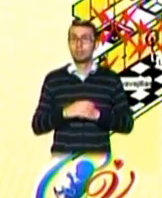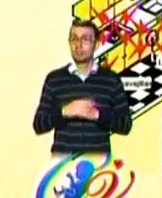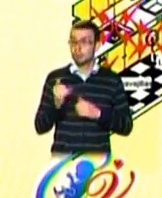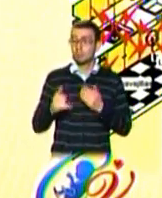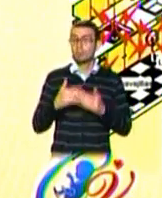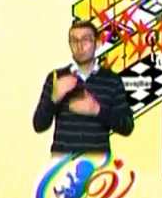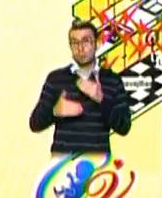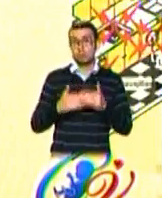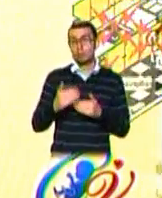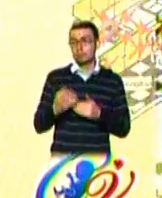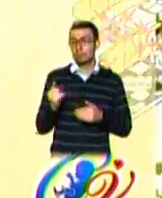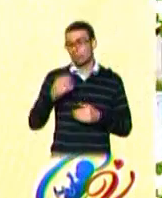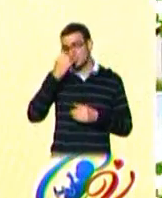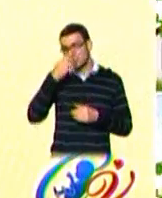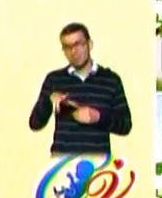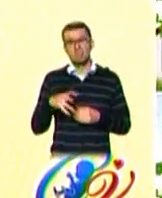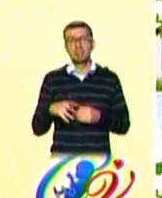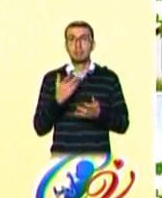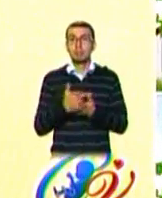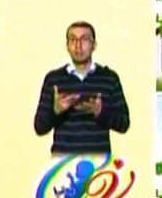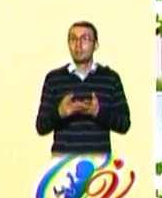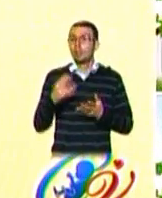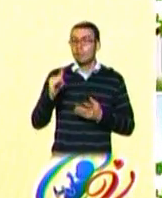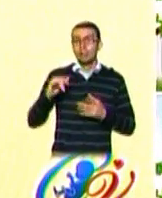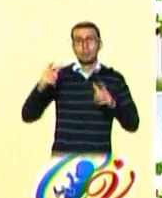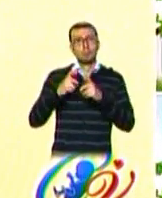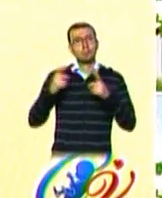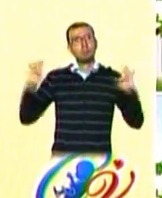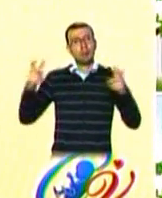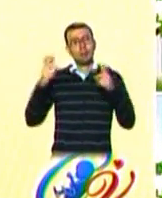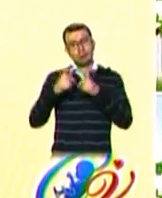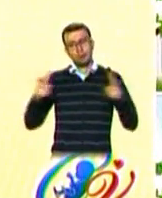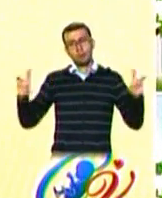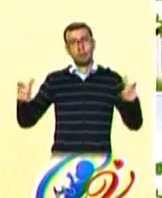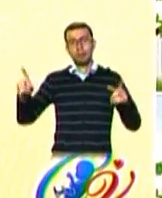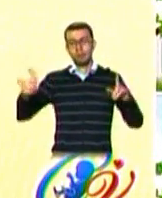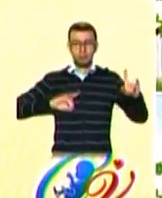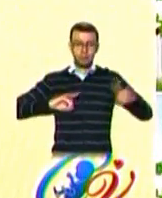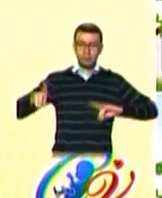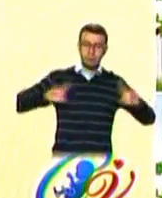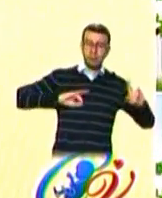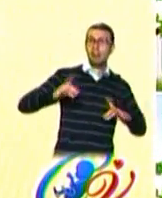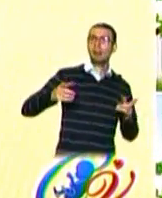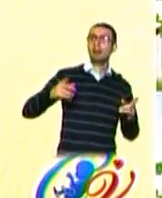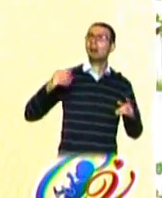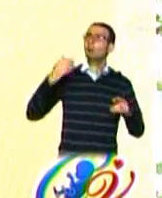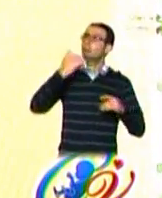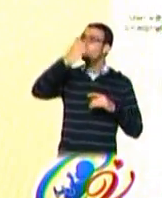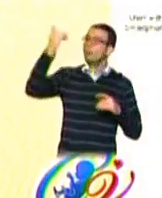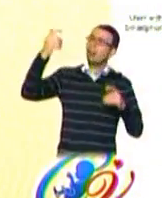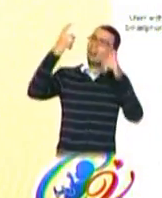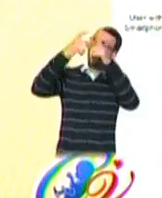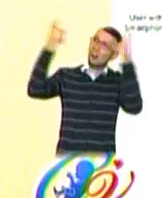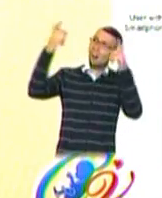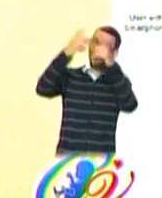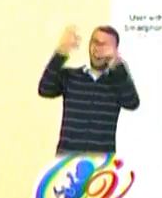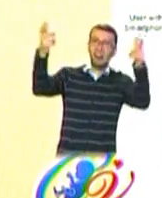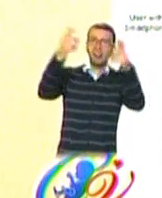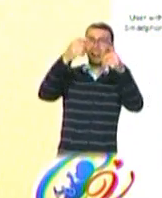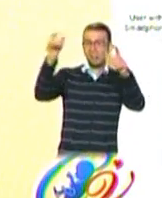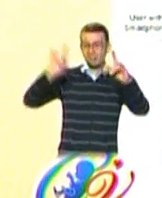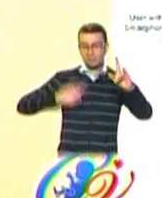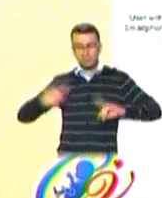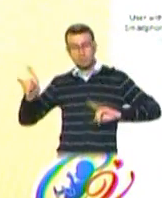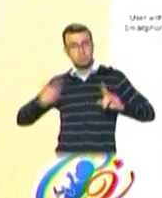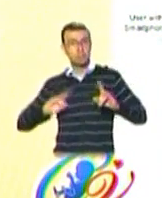de contaminación, las ondas ingresan a nuestras casas propagadas por el aire. Y todas esas ondas